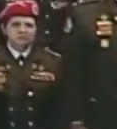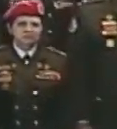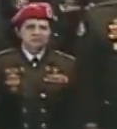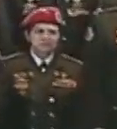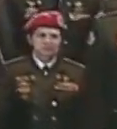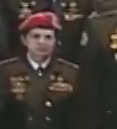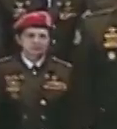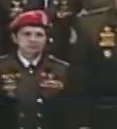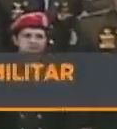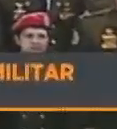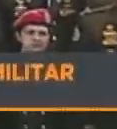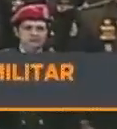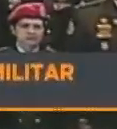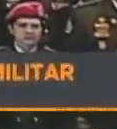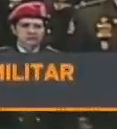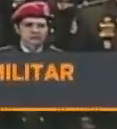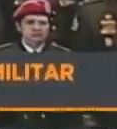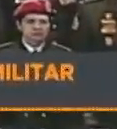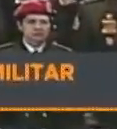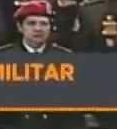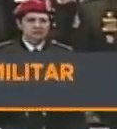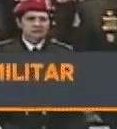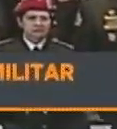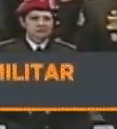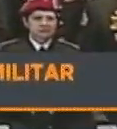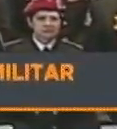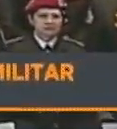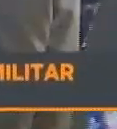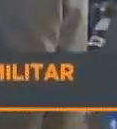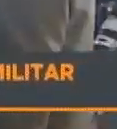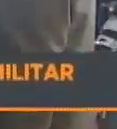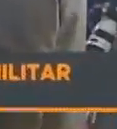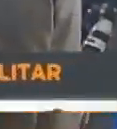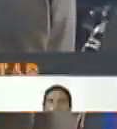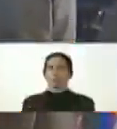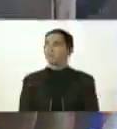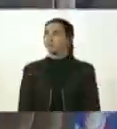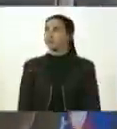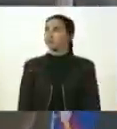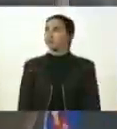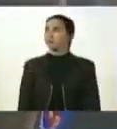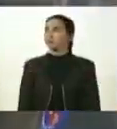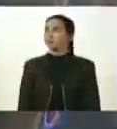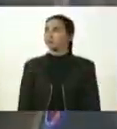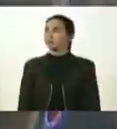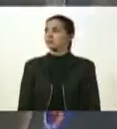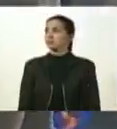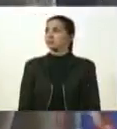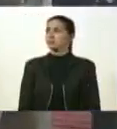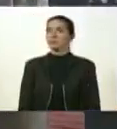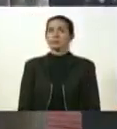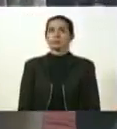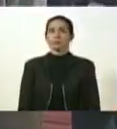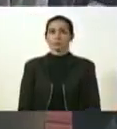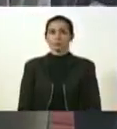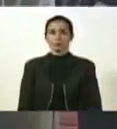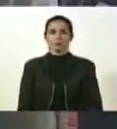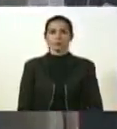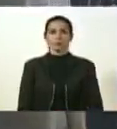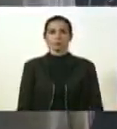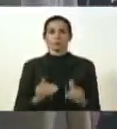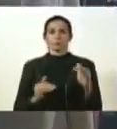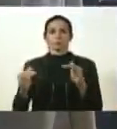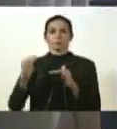Y tropa profesional adscrito a esta brigada, quienes estarán siendo promovidos al grado y jerarquía